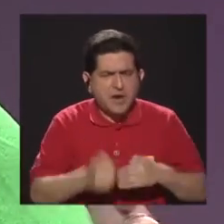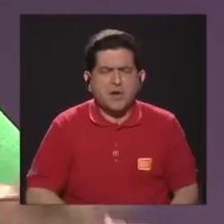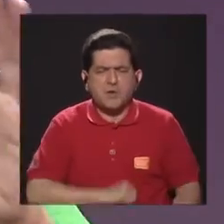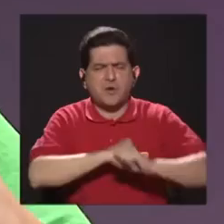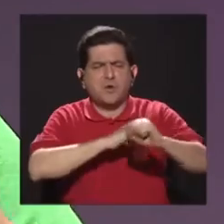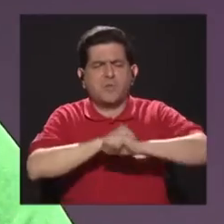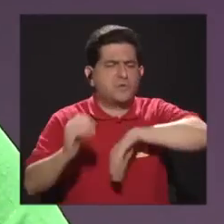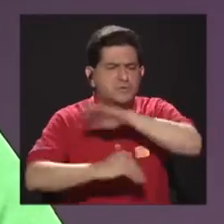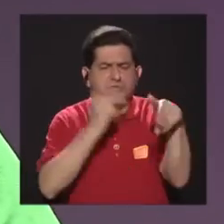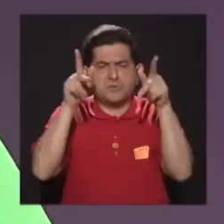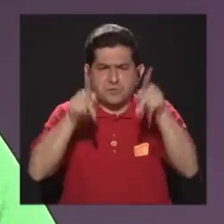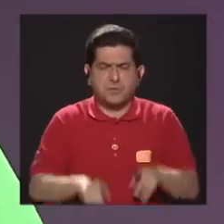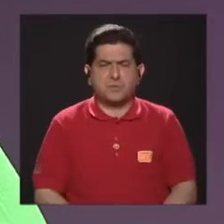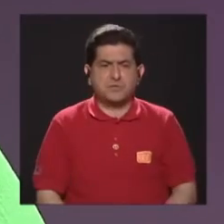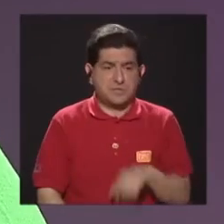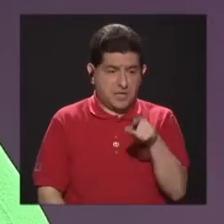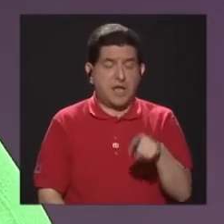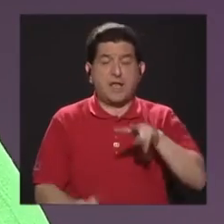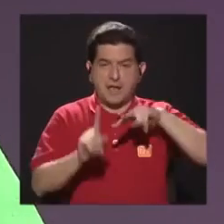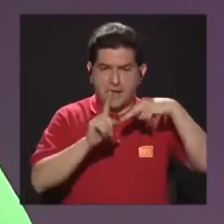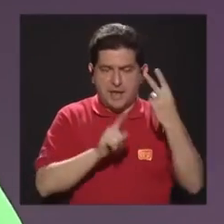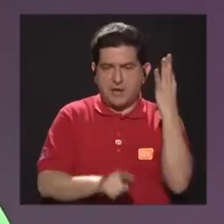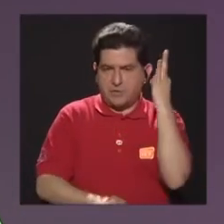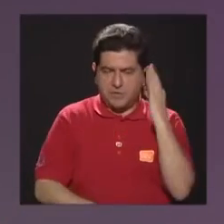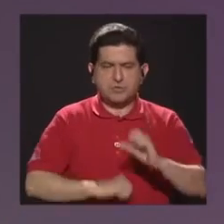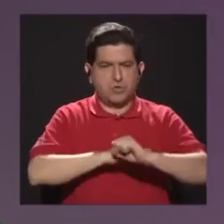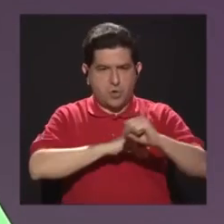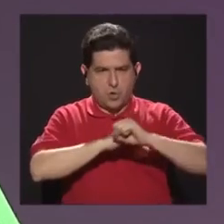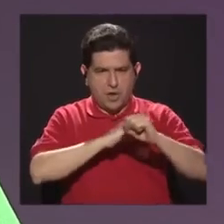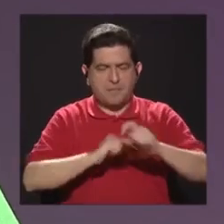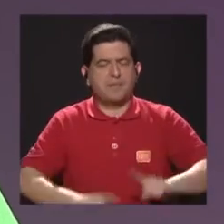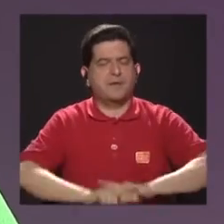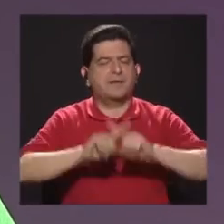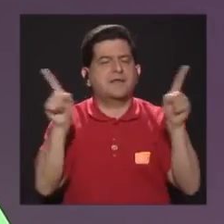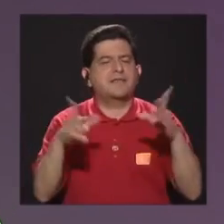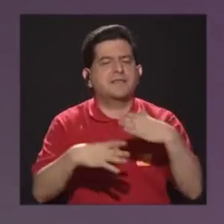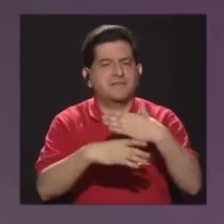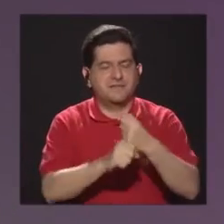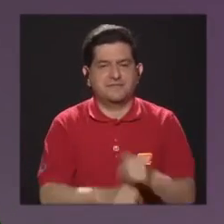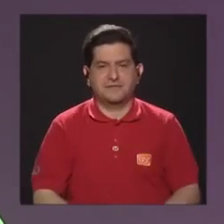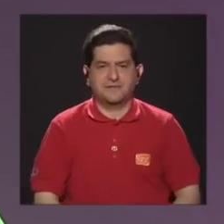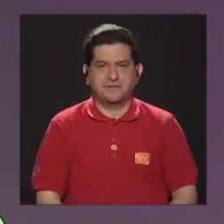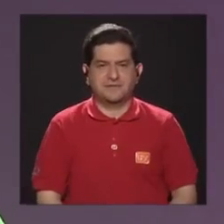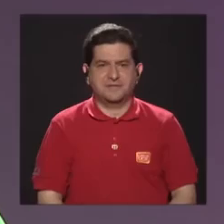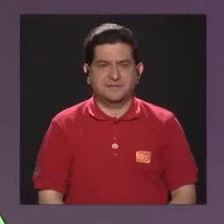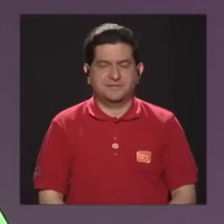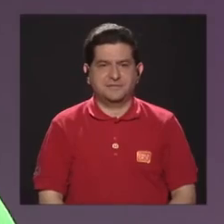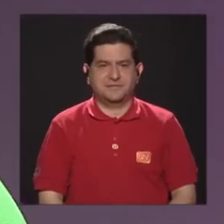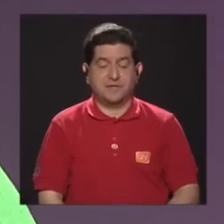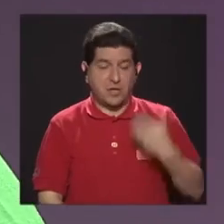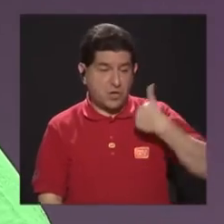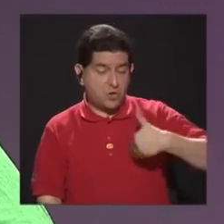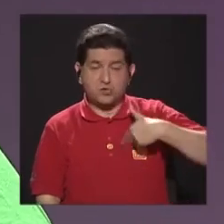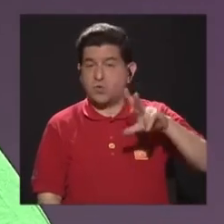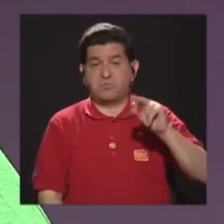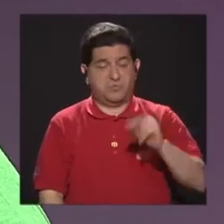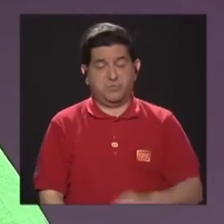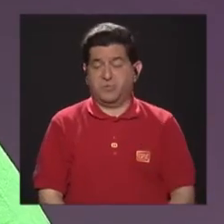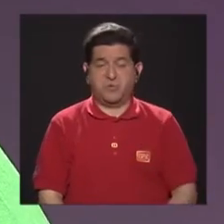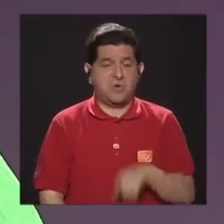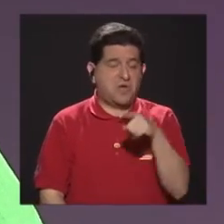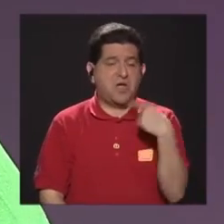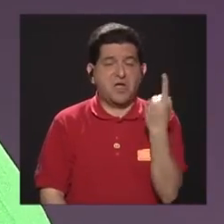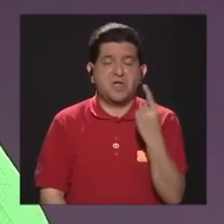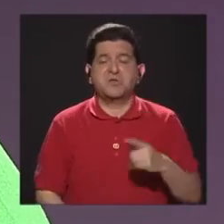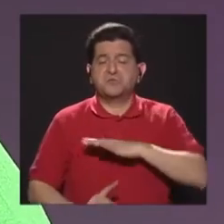estaba todo el mundo, o sea, con una visión de mujer hizo una campaña distinta, que los hombres son más